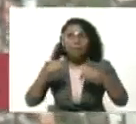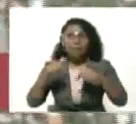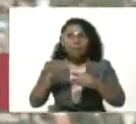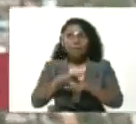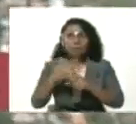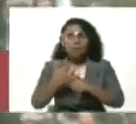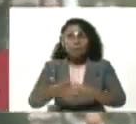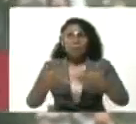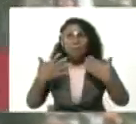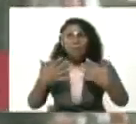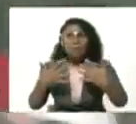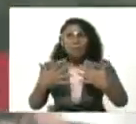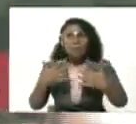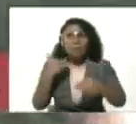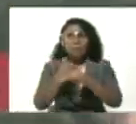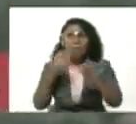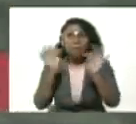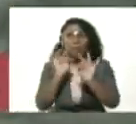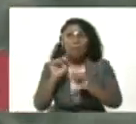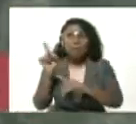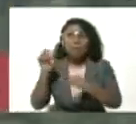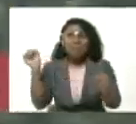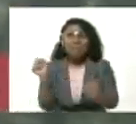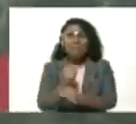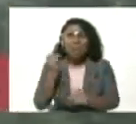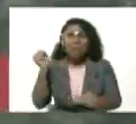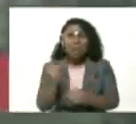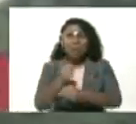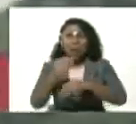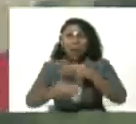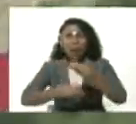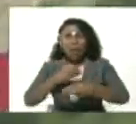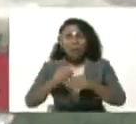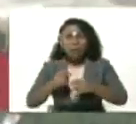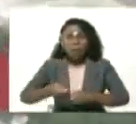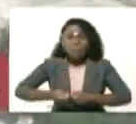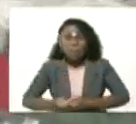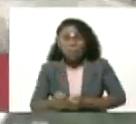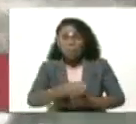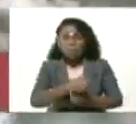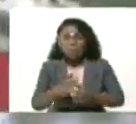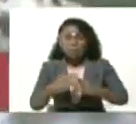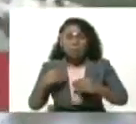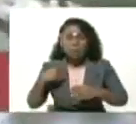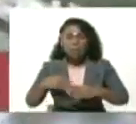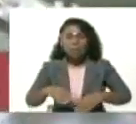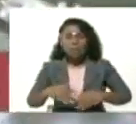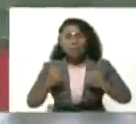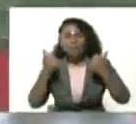situación de emergencia. De igual manera, en esta operación, lo que es el rescate del Valle de Mocotíes, hemos utilizado hasta